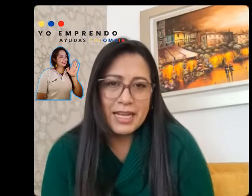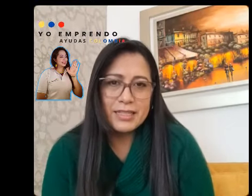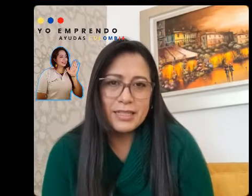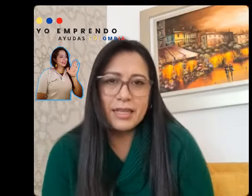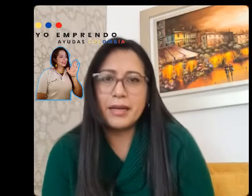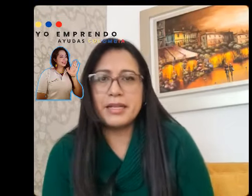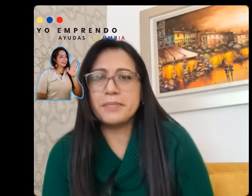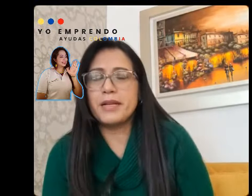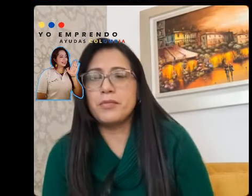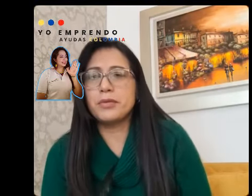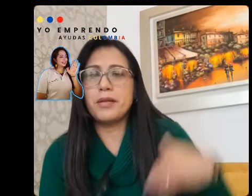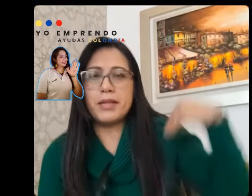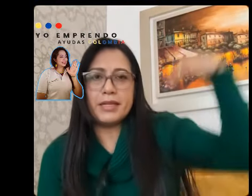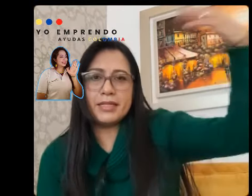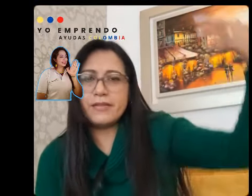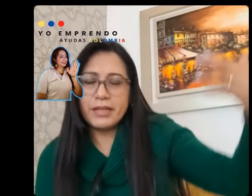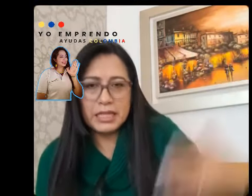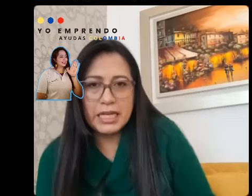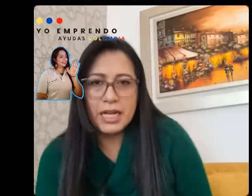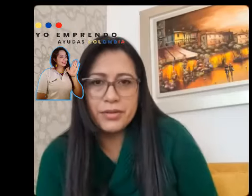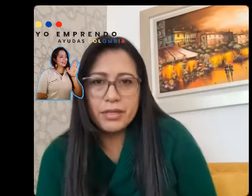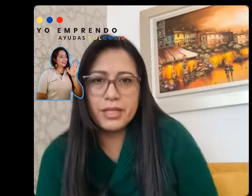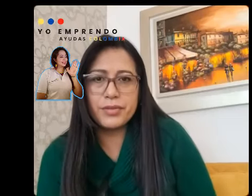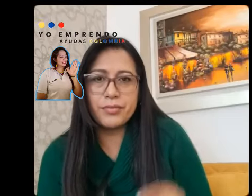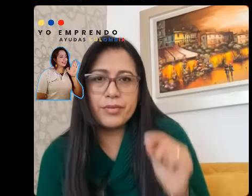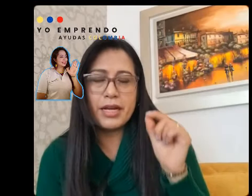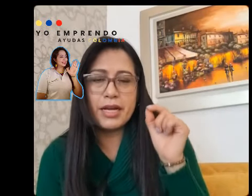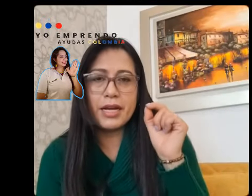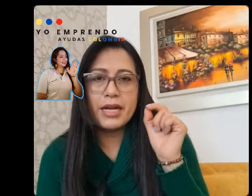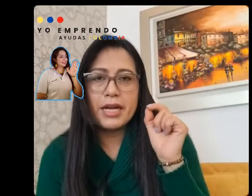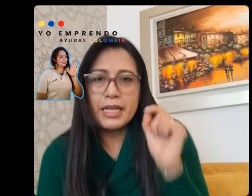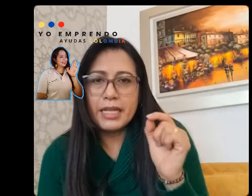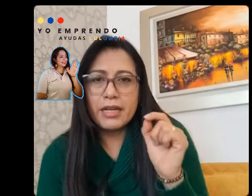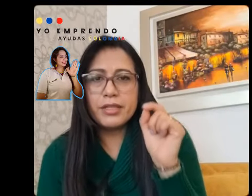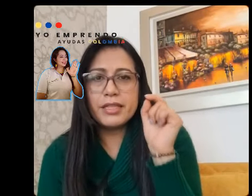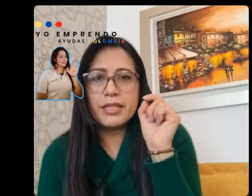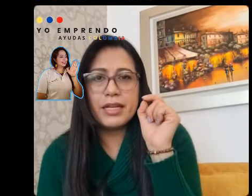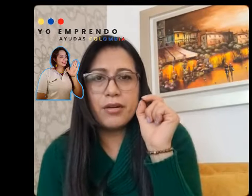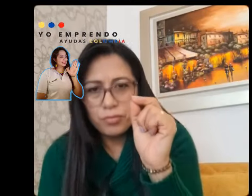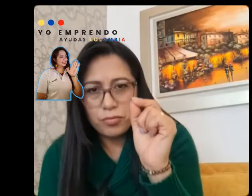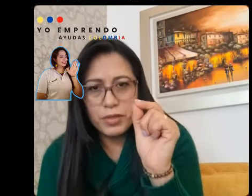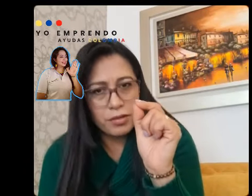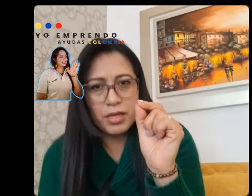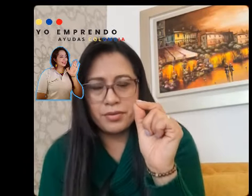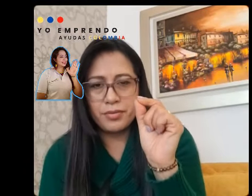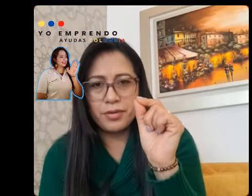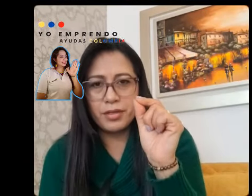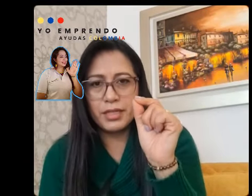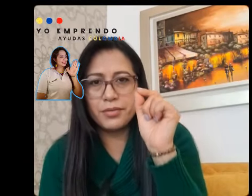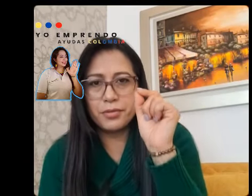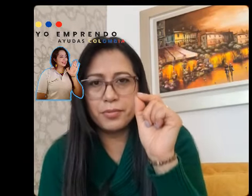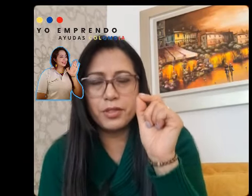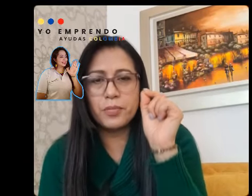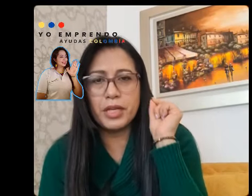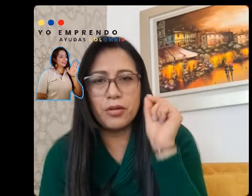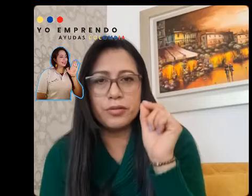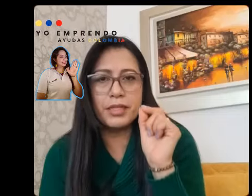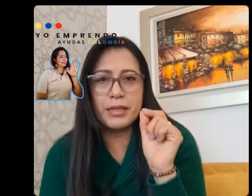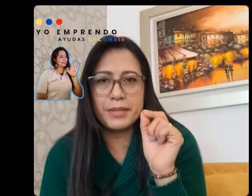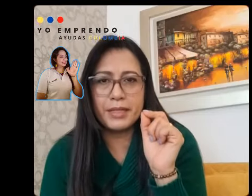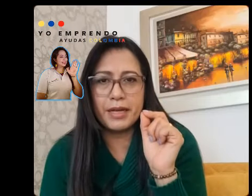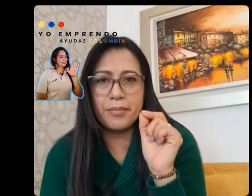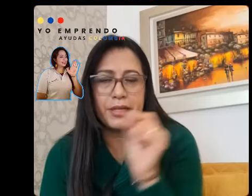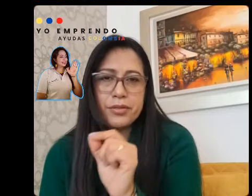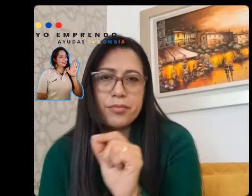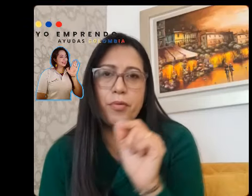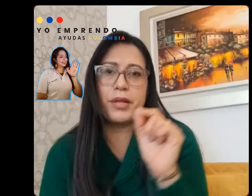capacidades que esperamos implementar ya a final de año que es una línea donde se entrega un subsidio al año que es un subsidio por el logro